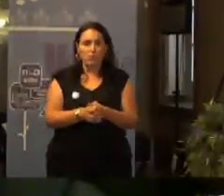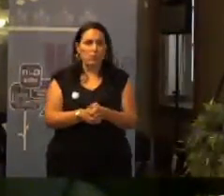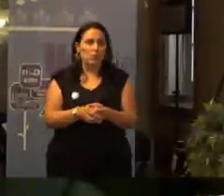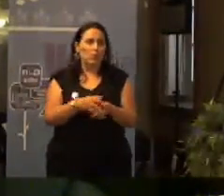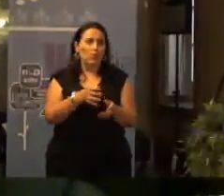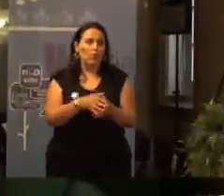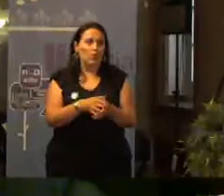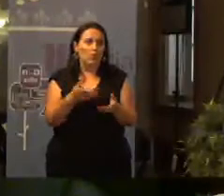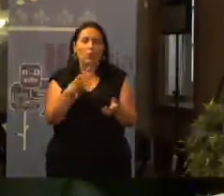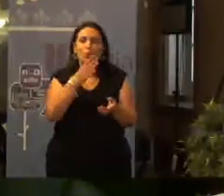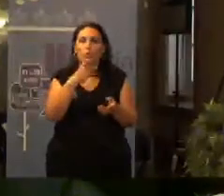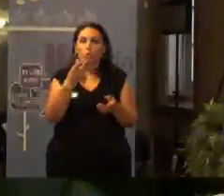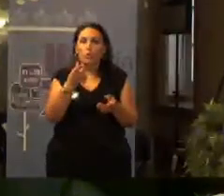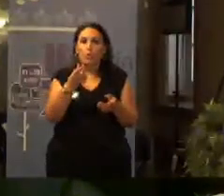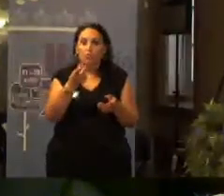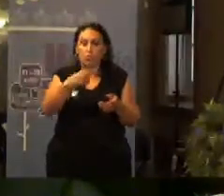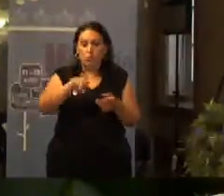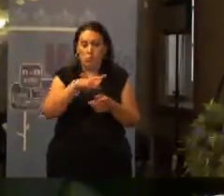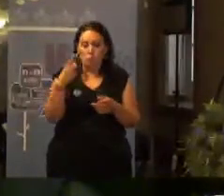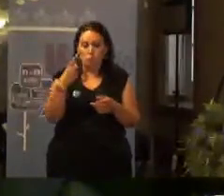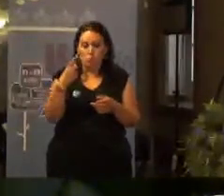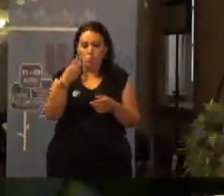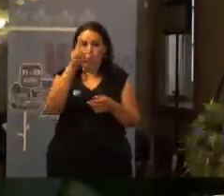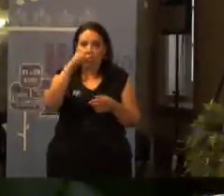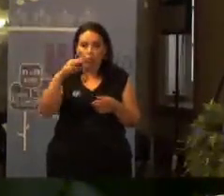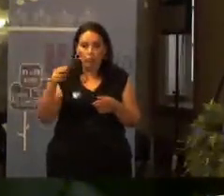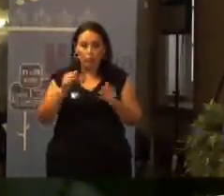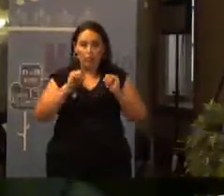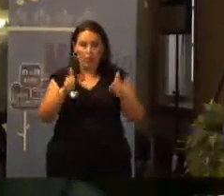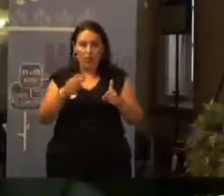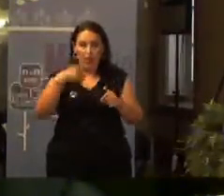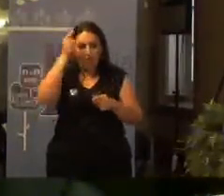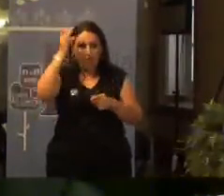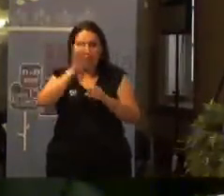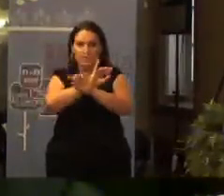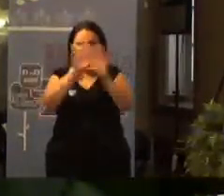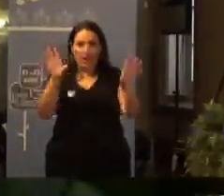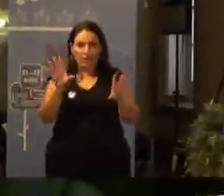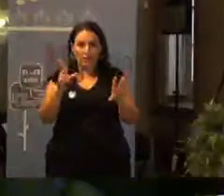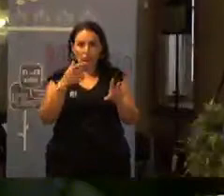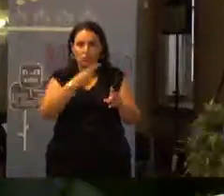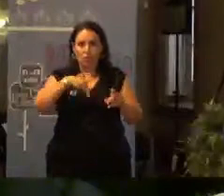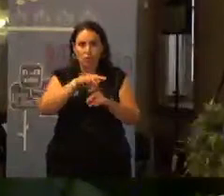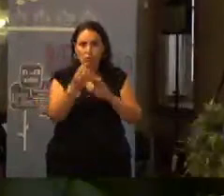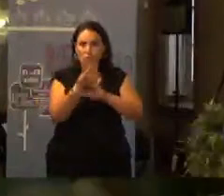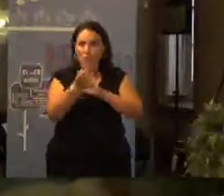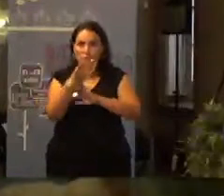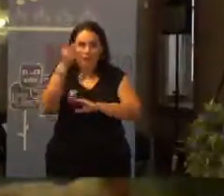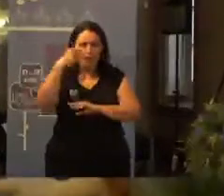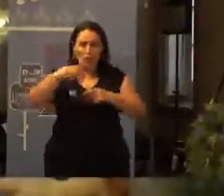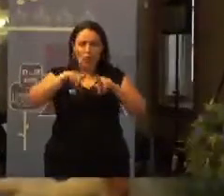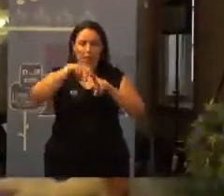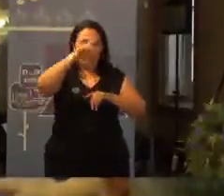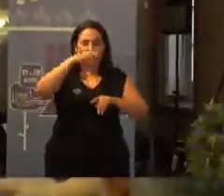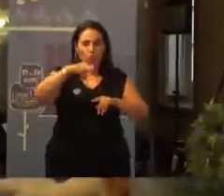Cando se empeza un lenzo, o que é un boceto. E o boceto ten que dar idea do que vai ser o lenzo. E despois podes empezar a